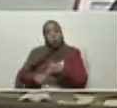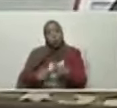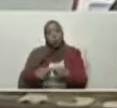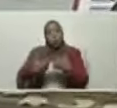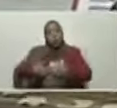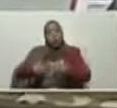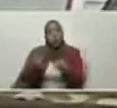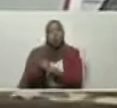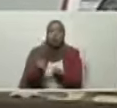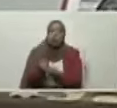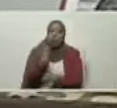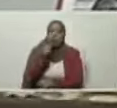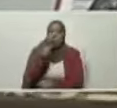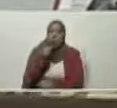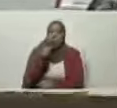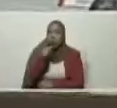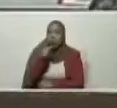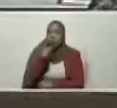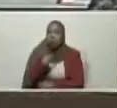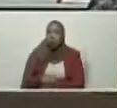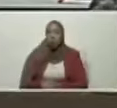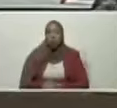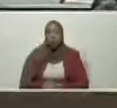planta potabilizadora. ¿Cuándo